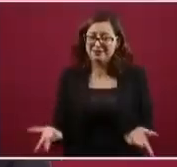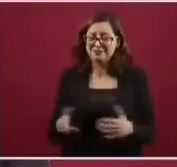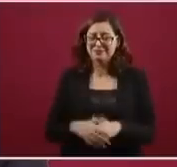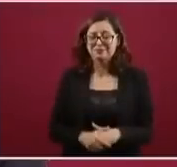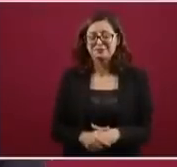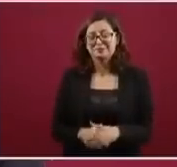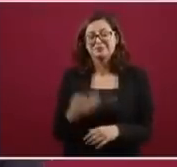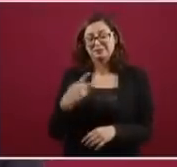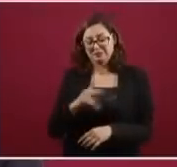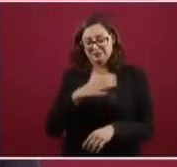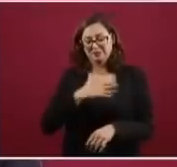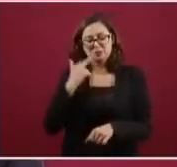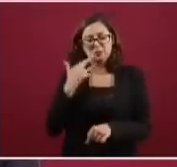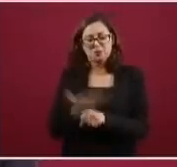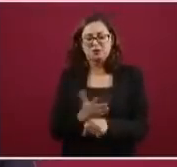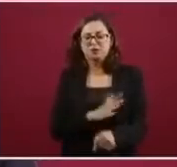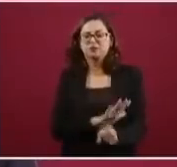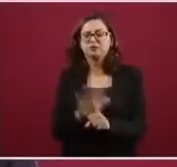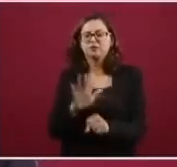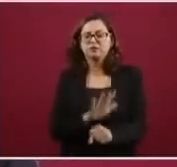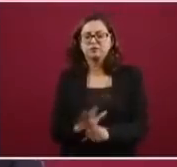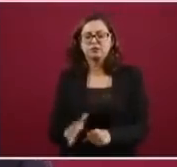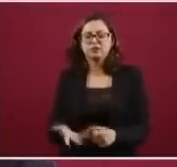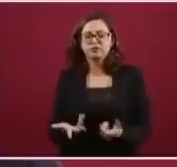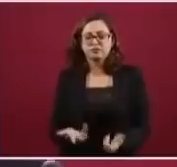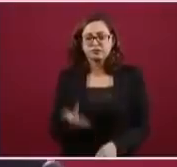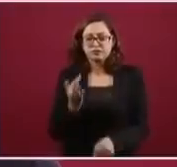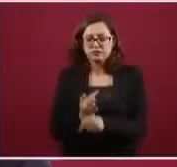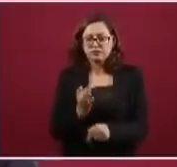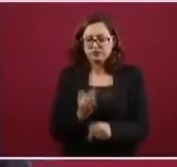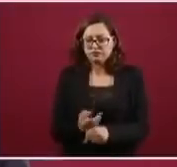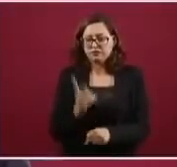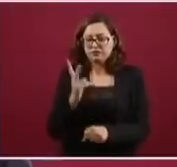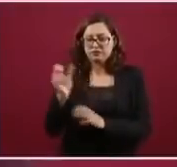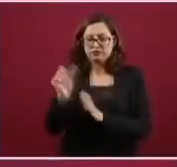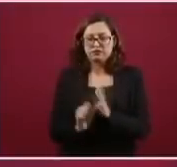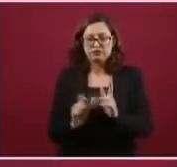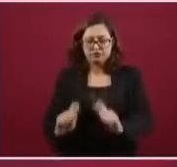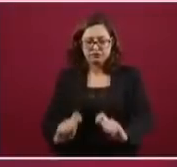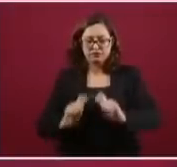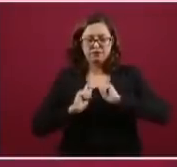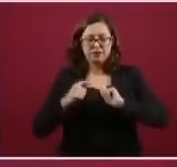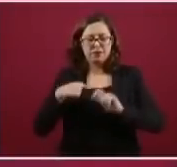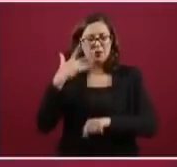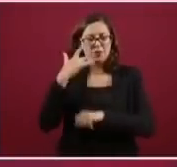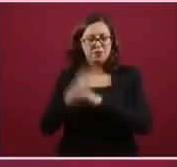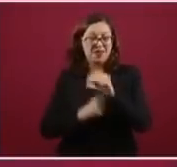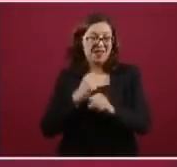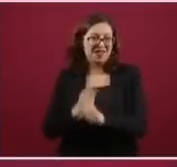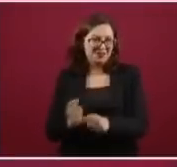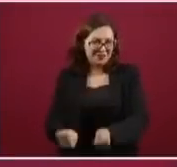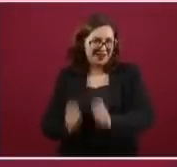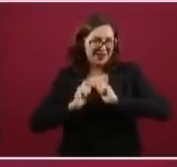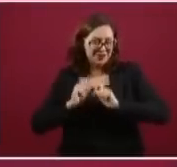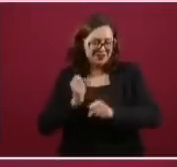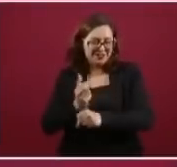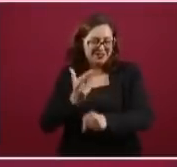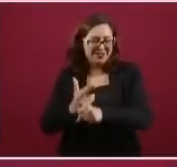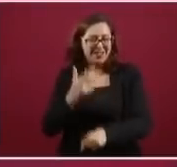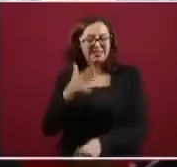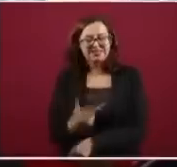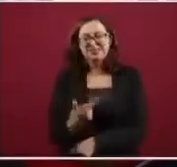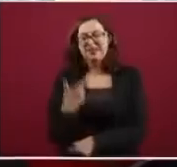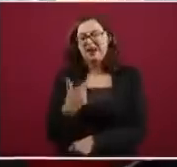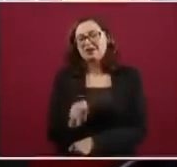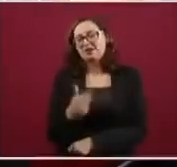va a corresponder y es mi responsabilidad y yo tengo en este cargo pues hoy cumplo dos meses mi cumpleaños este como secretario de hacienda es